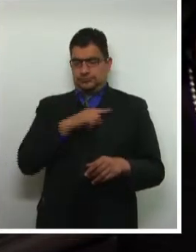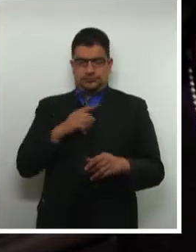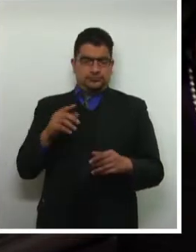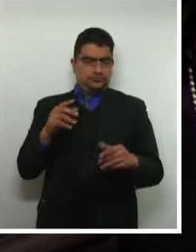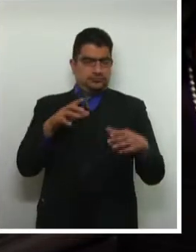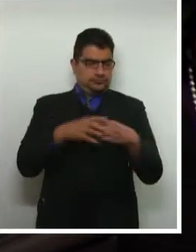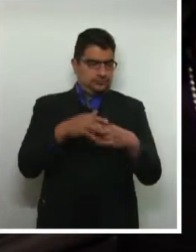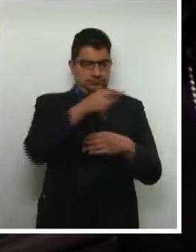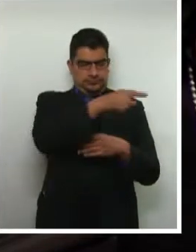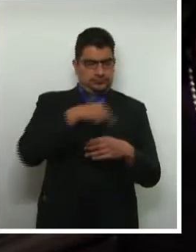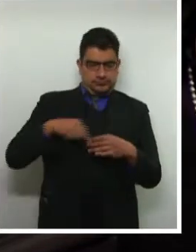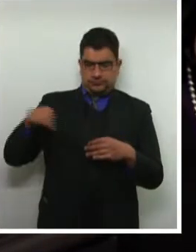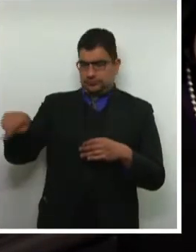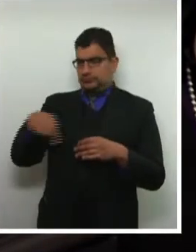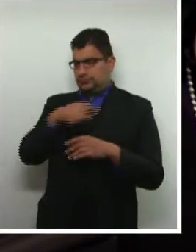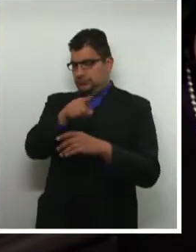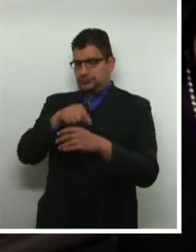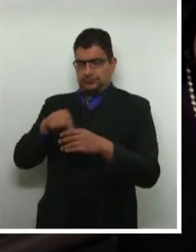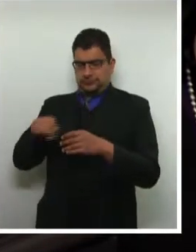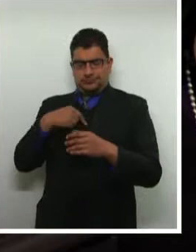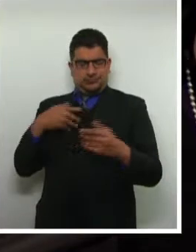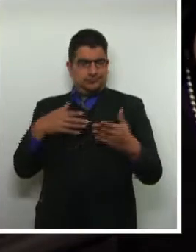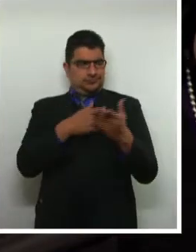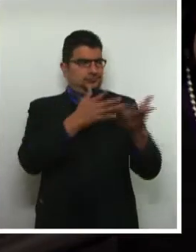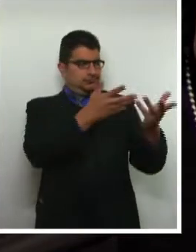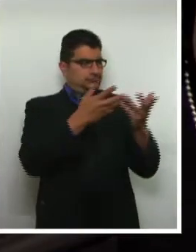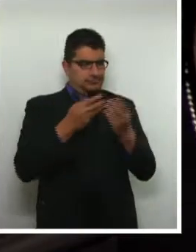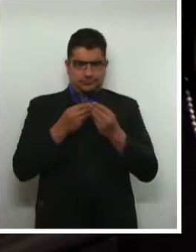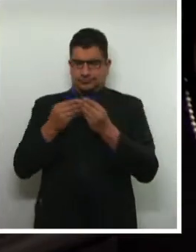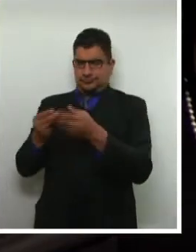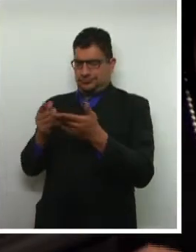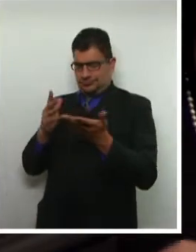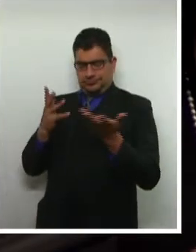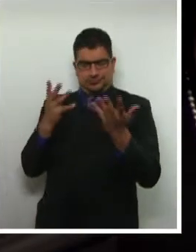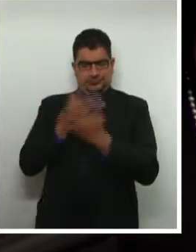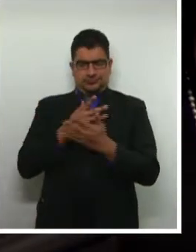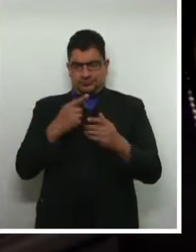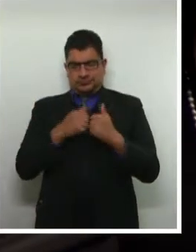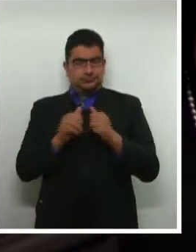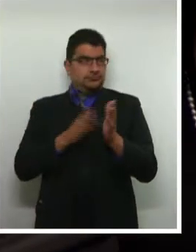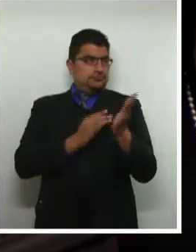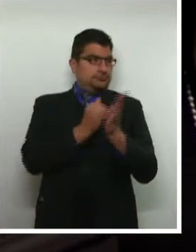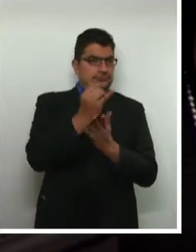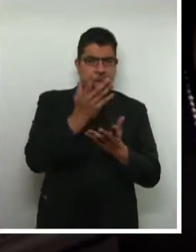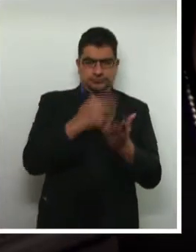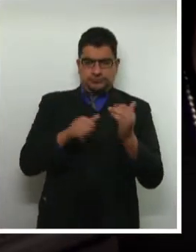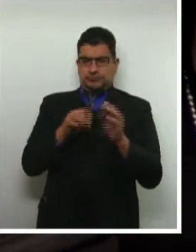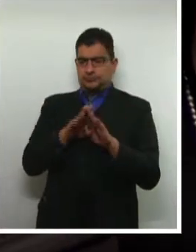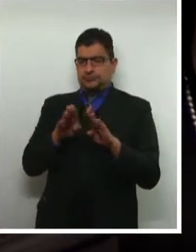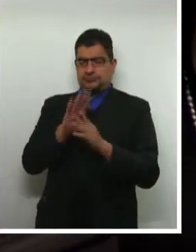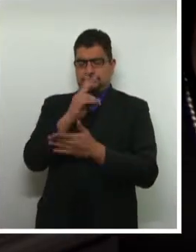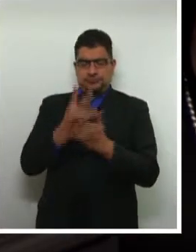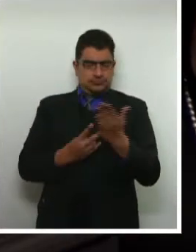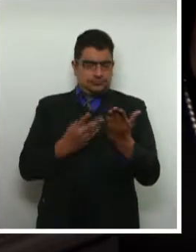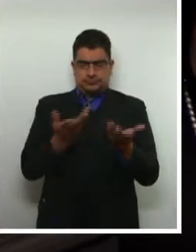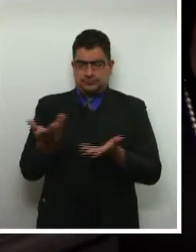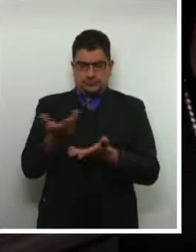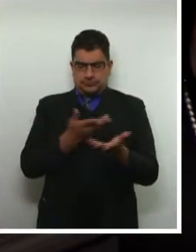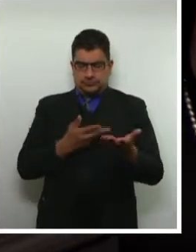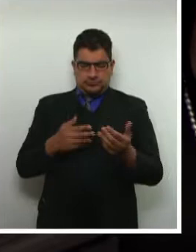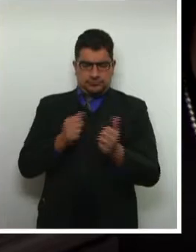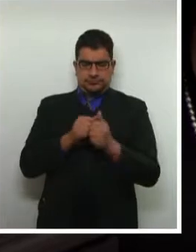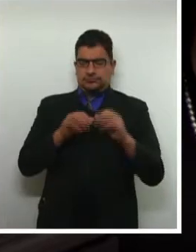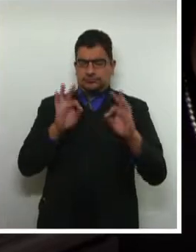intermedios que, digamos, dificulten la interpretación de cómo se toman las decisiones en materia de planeación democrática